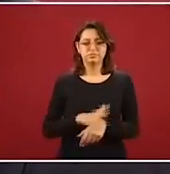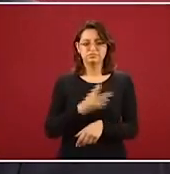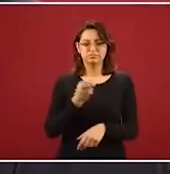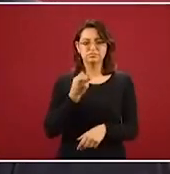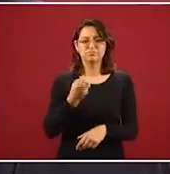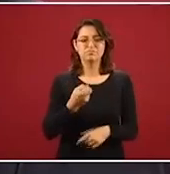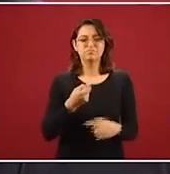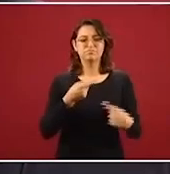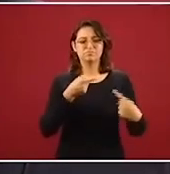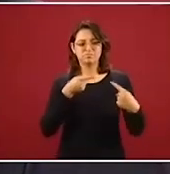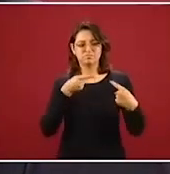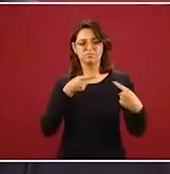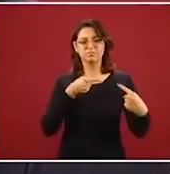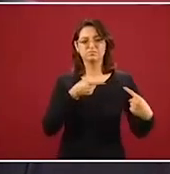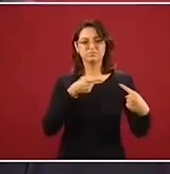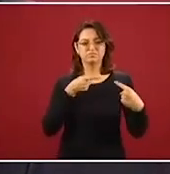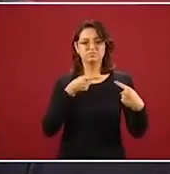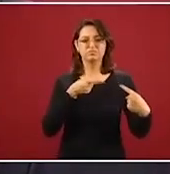resistencias,